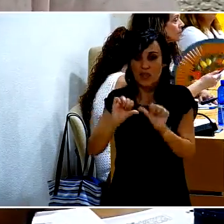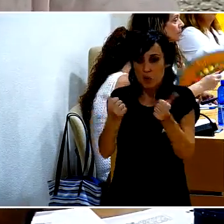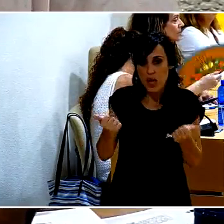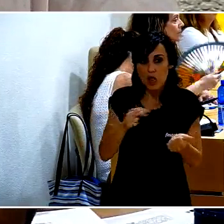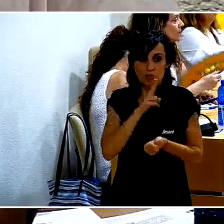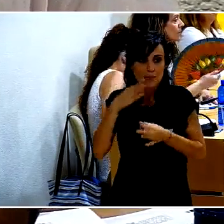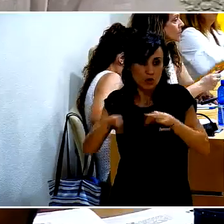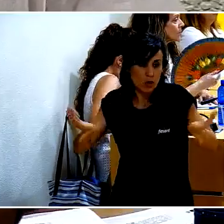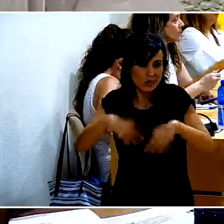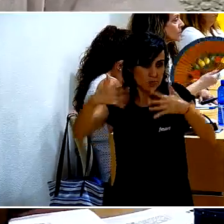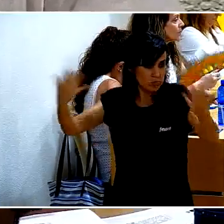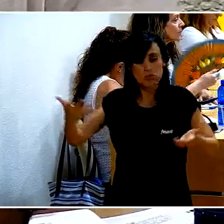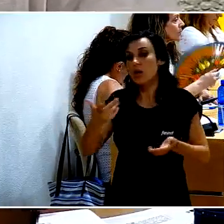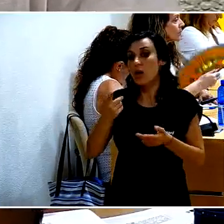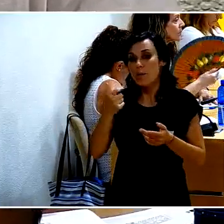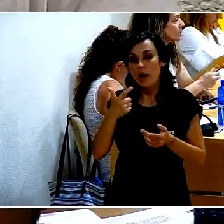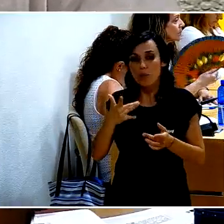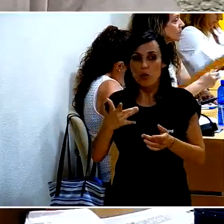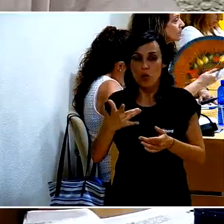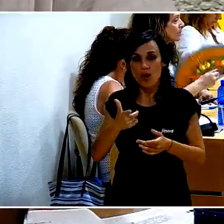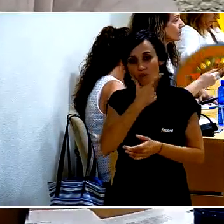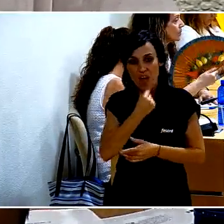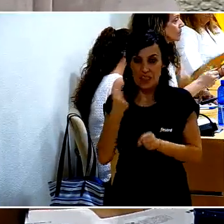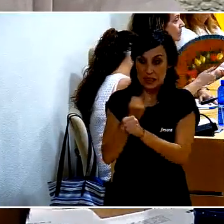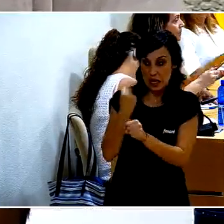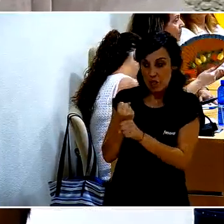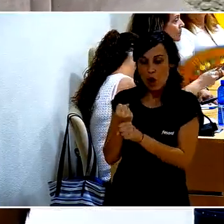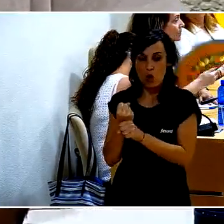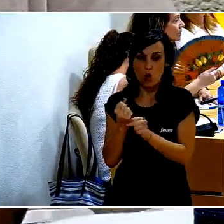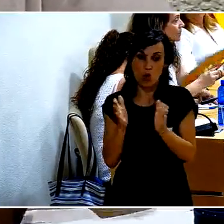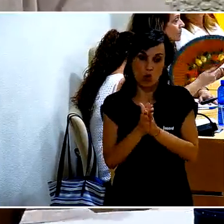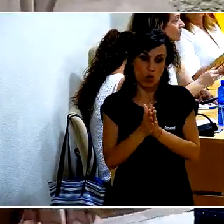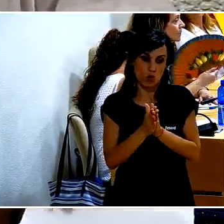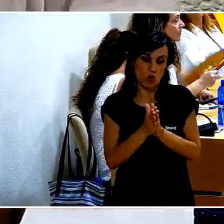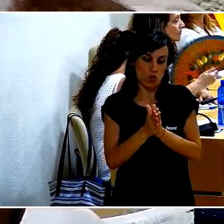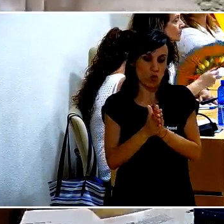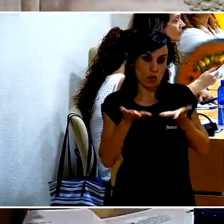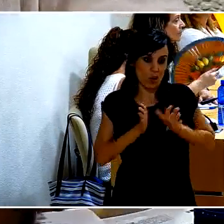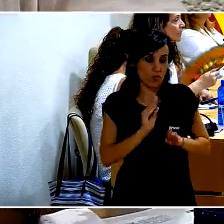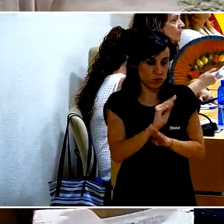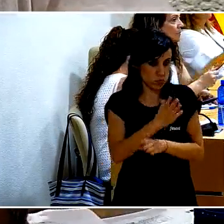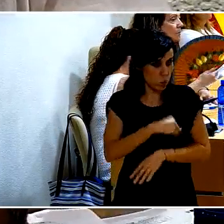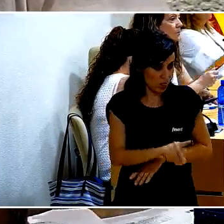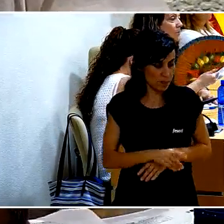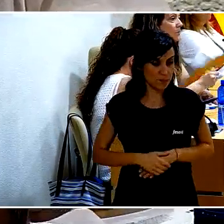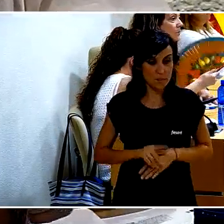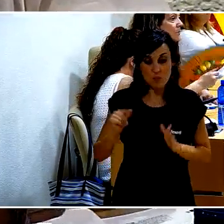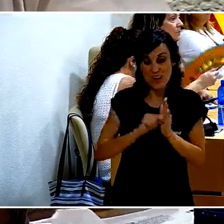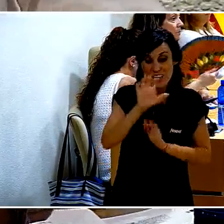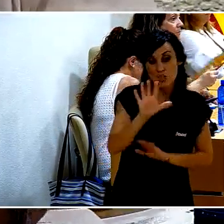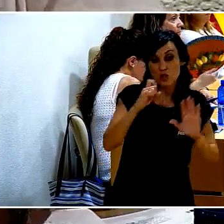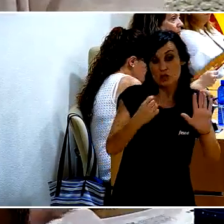solteras, etcétera, y compatibilizar de mejor forma de compatibilizarlo con su vida laboral. En el punto quinto, sexto y